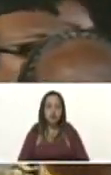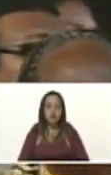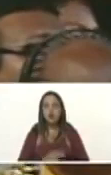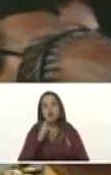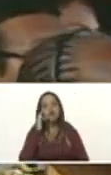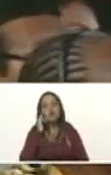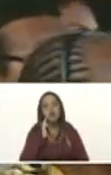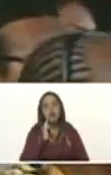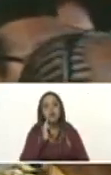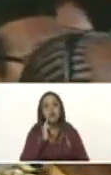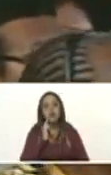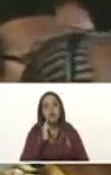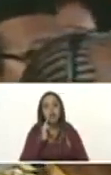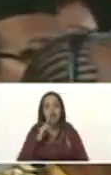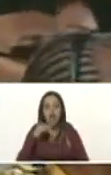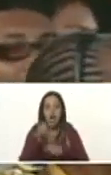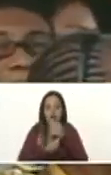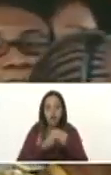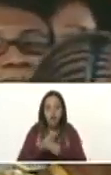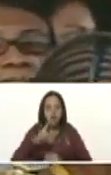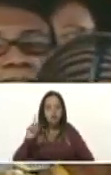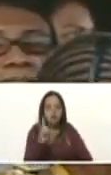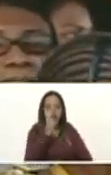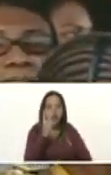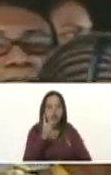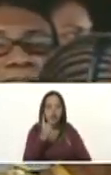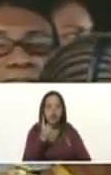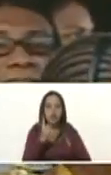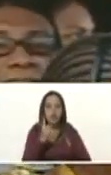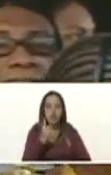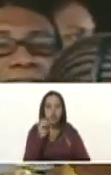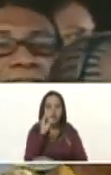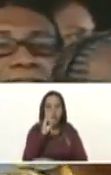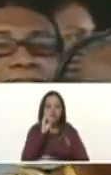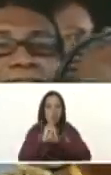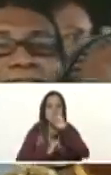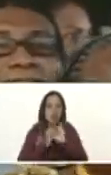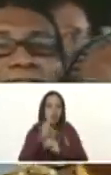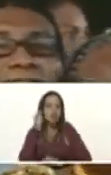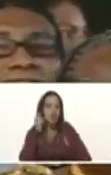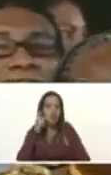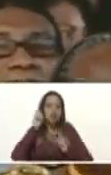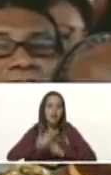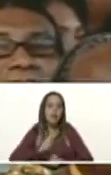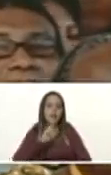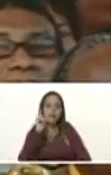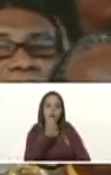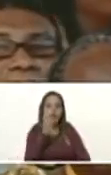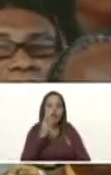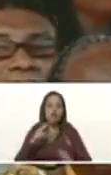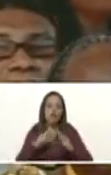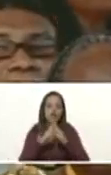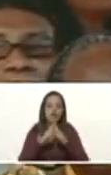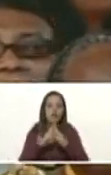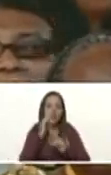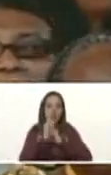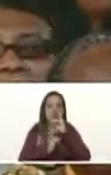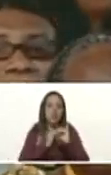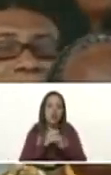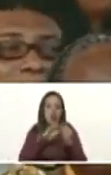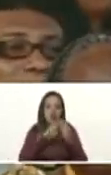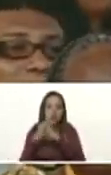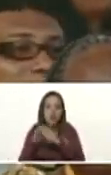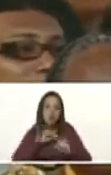Bolivariana, refrendada por el primer Congreso Internacional de Mujeres y por el Congreso Internacional de Comunas, Movimientos Sociales y del Poder